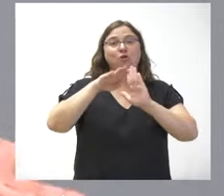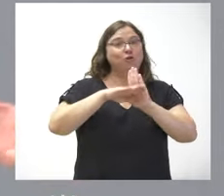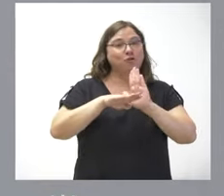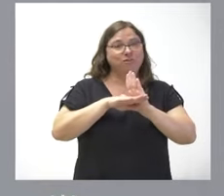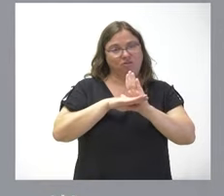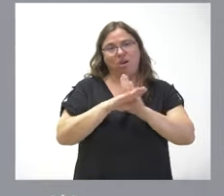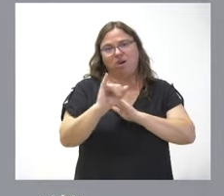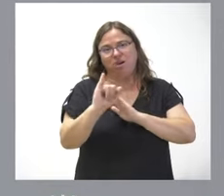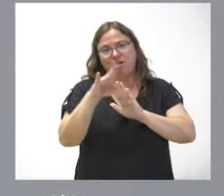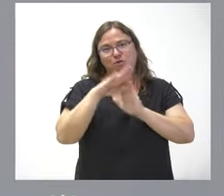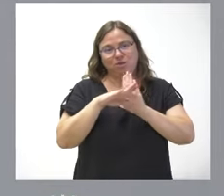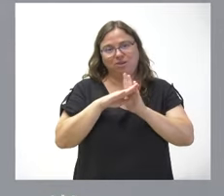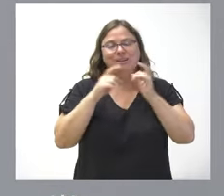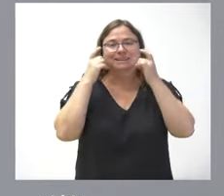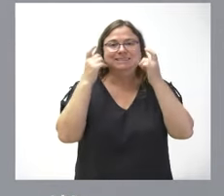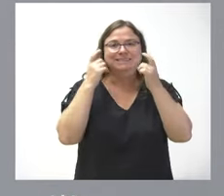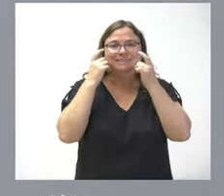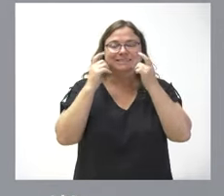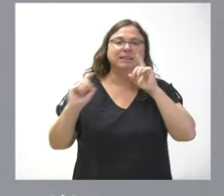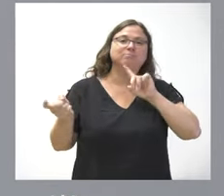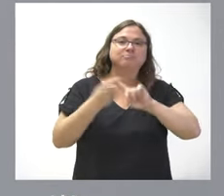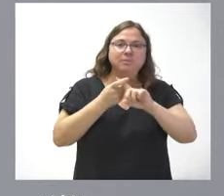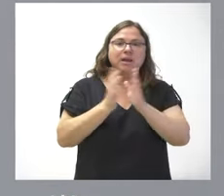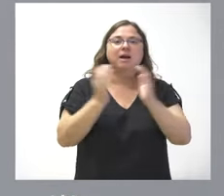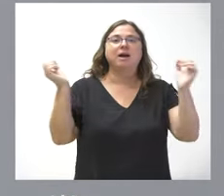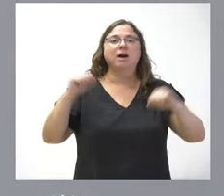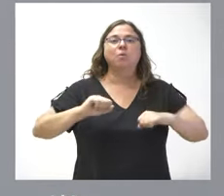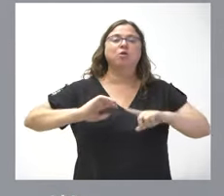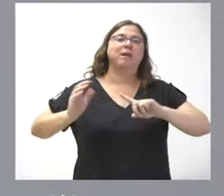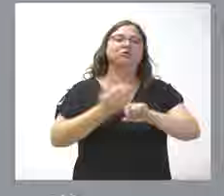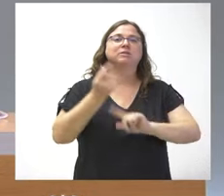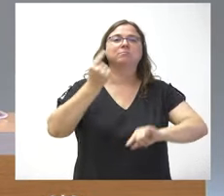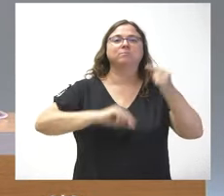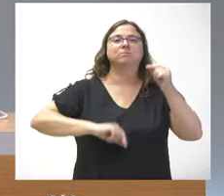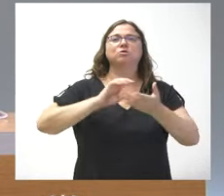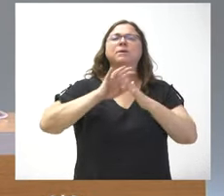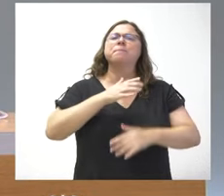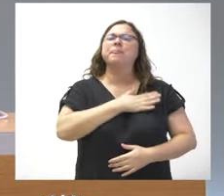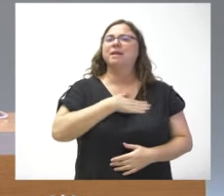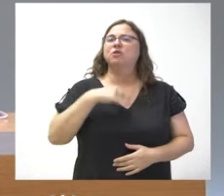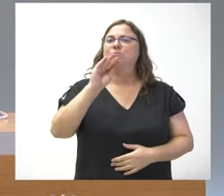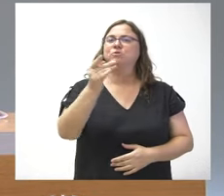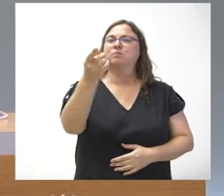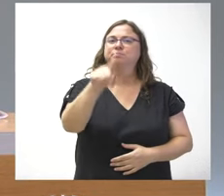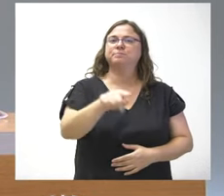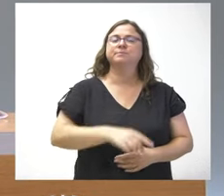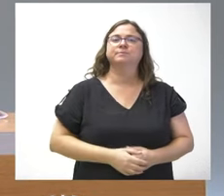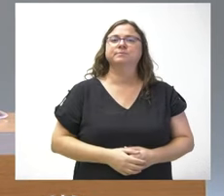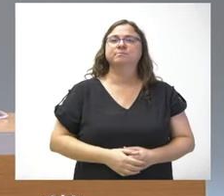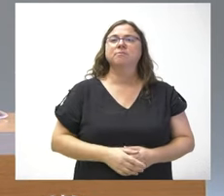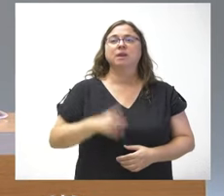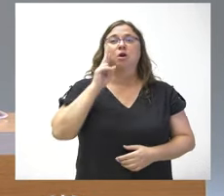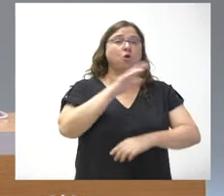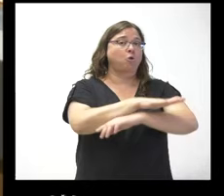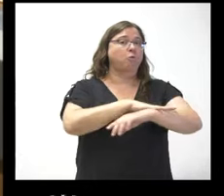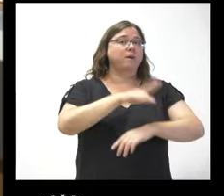existe de intentar Buscar este acuerdo si queremos tener los presupuestos en Castilla León Sí yo también quería preguntarle eh cómo ve el gobierno la